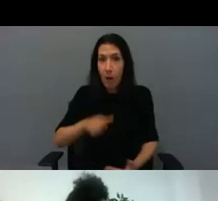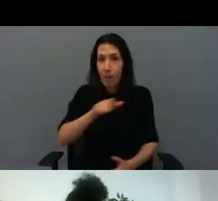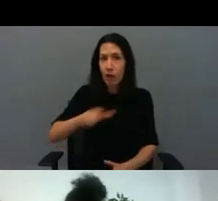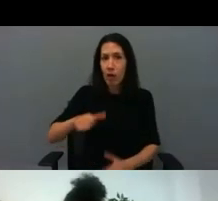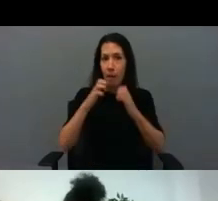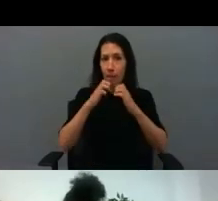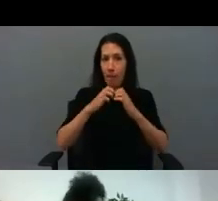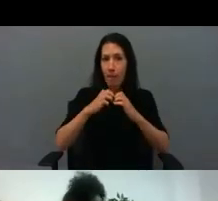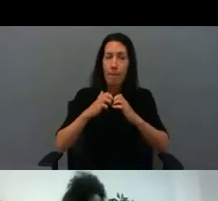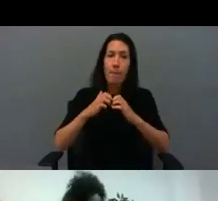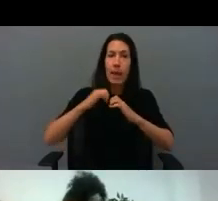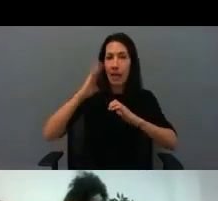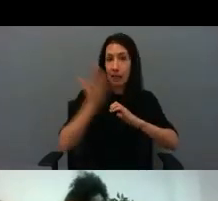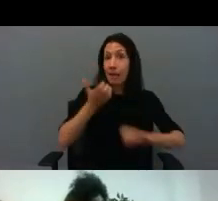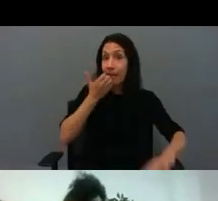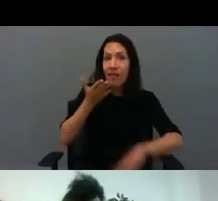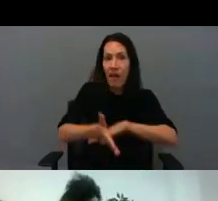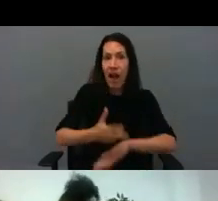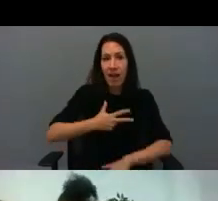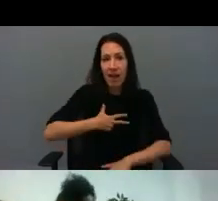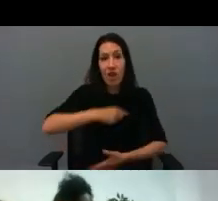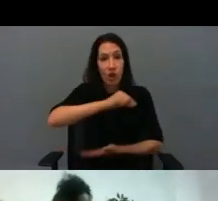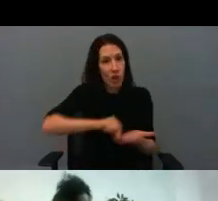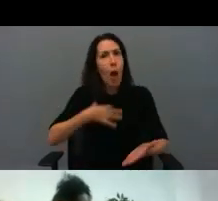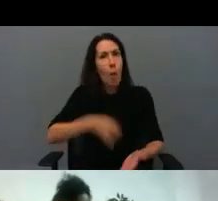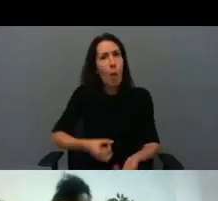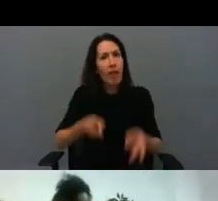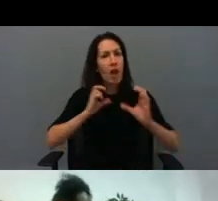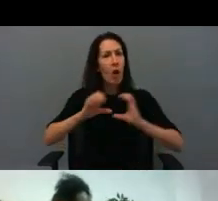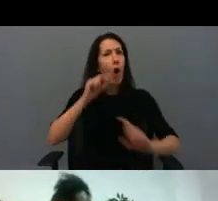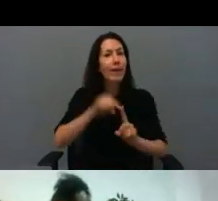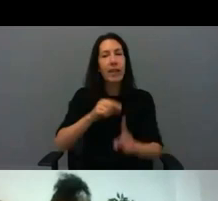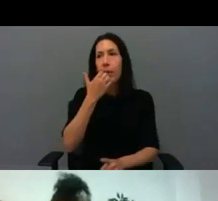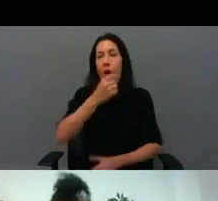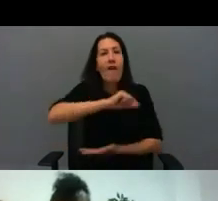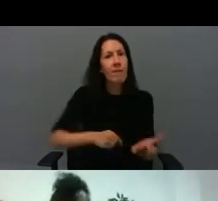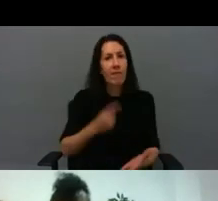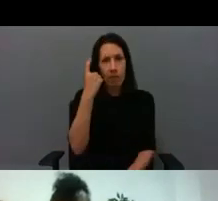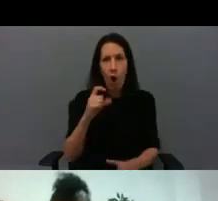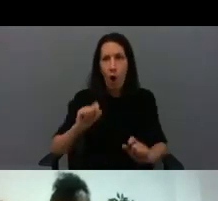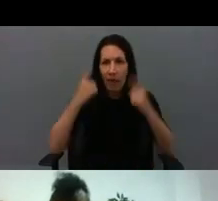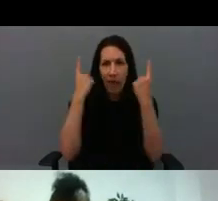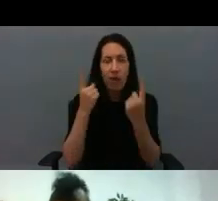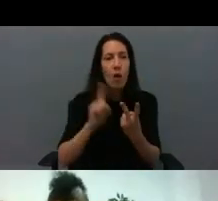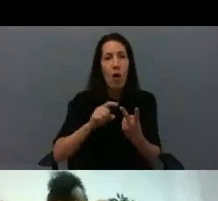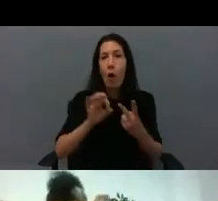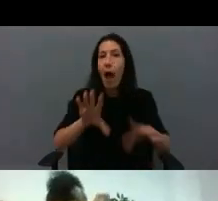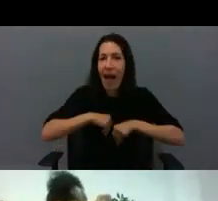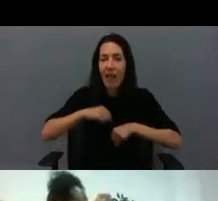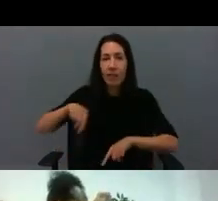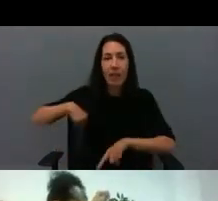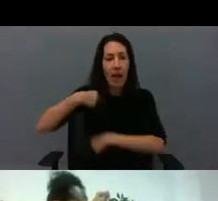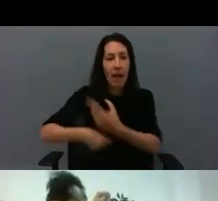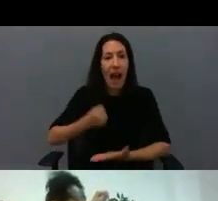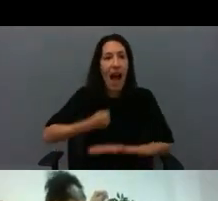cerebral, cuando asisten a notaría, se pueden comunicar para formalizar un contrato, por ejemplo, o para aceptar una herencia. Se pueden